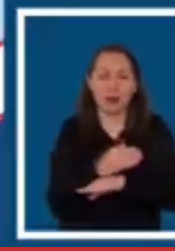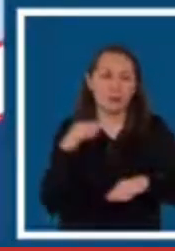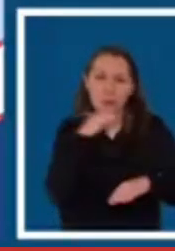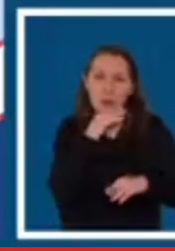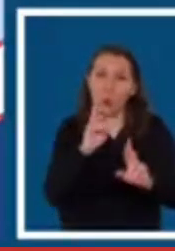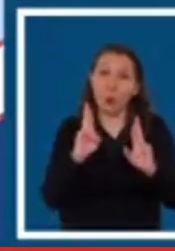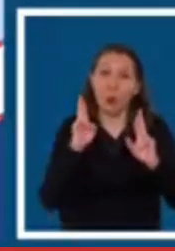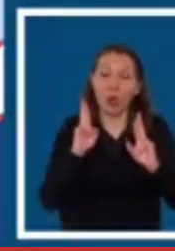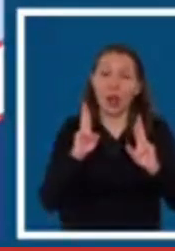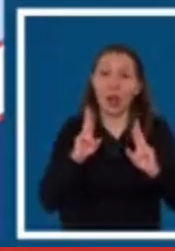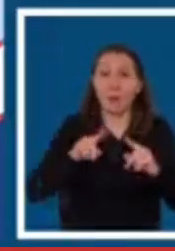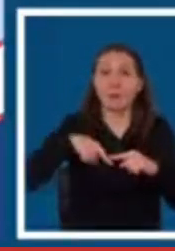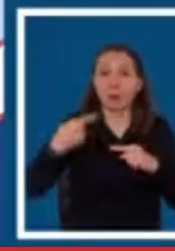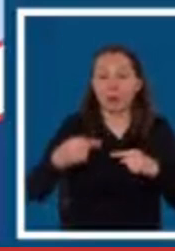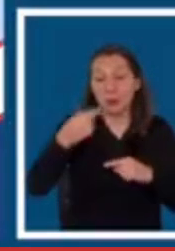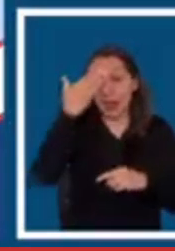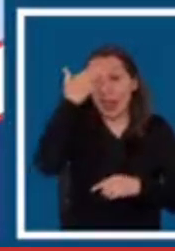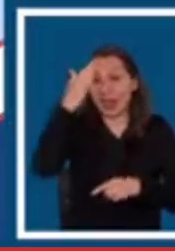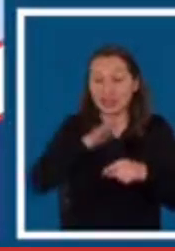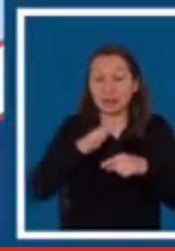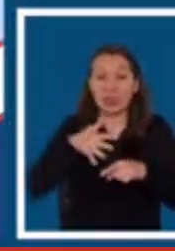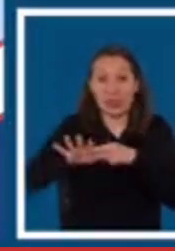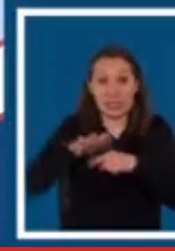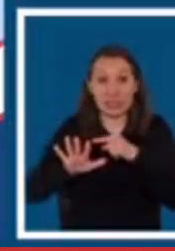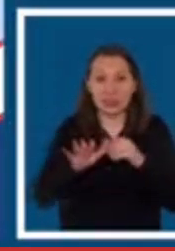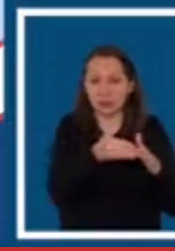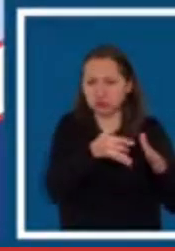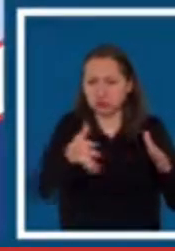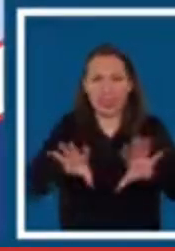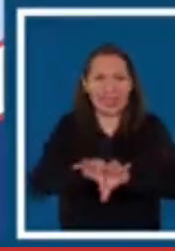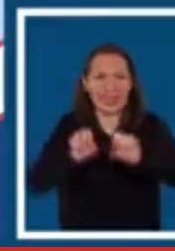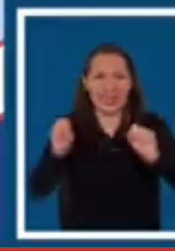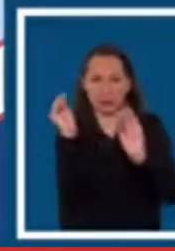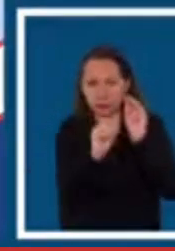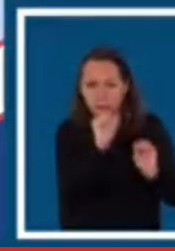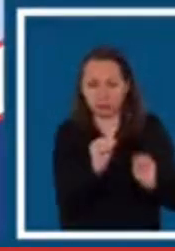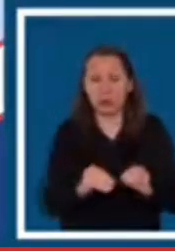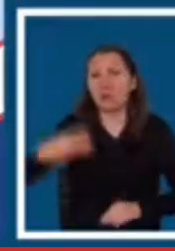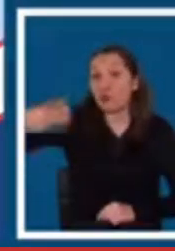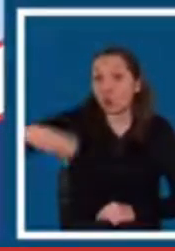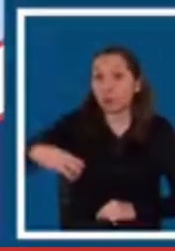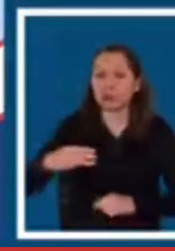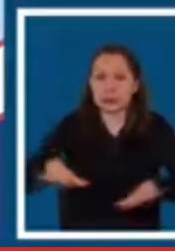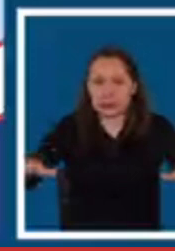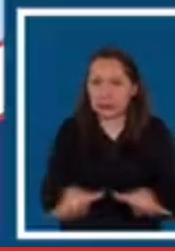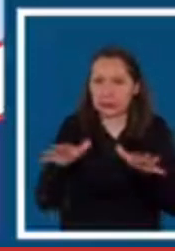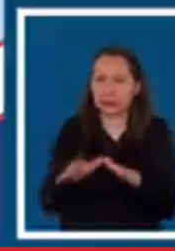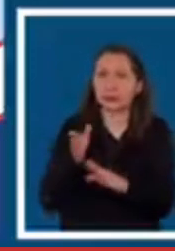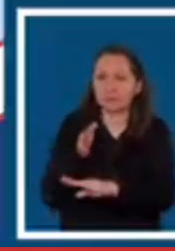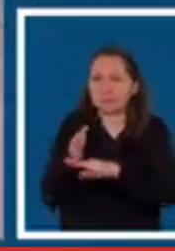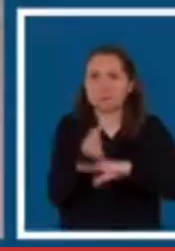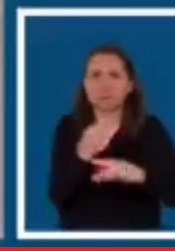no ojalá Durante los próximos quince días tengamos dicho catastro muchos municipios están pilas puestas